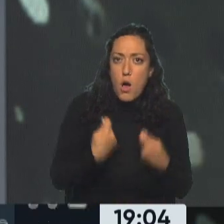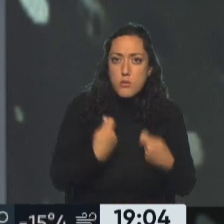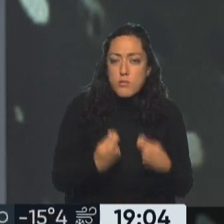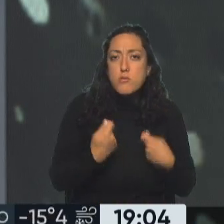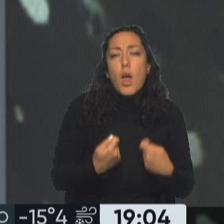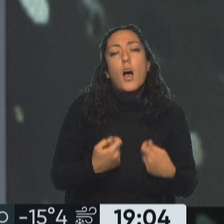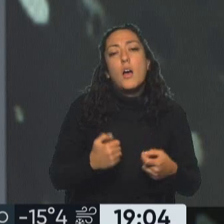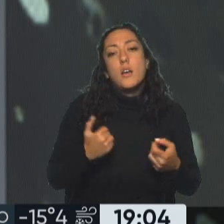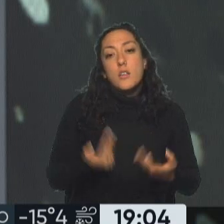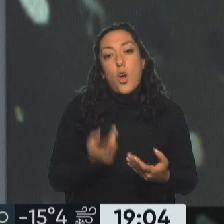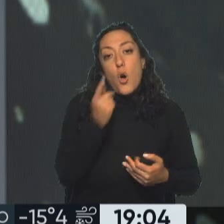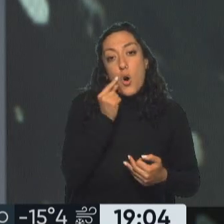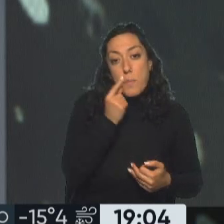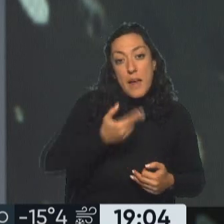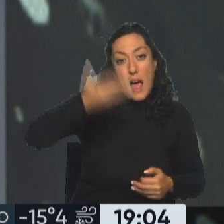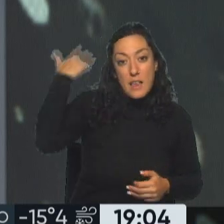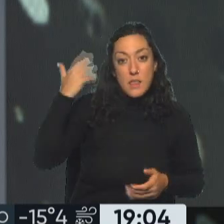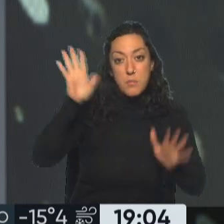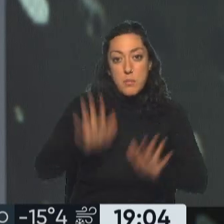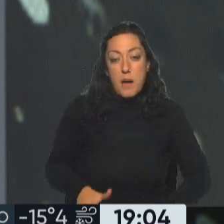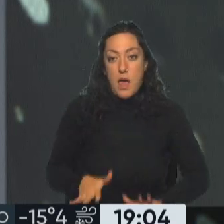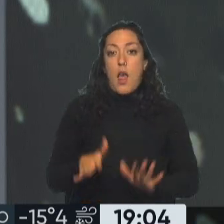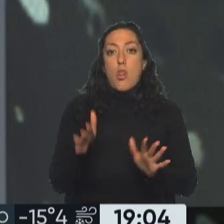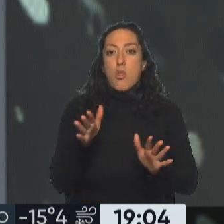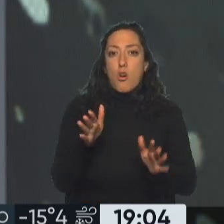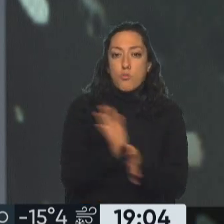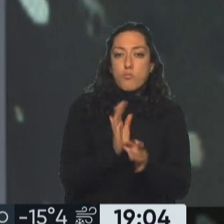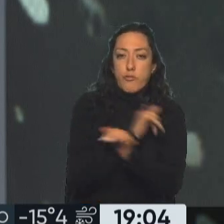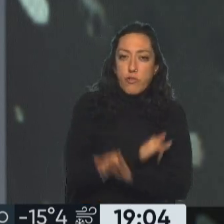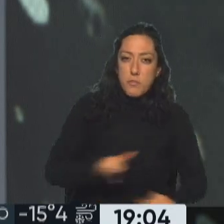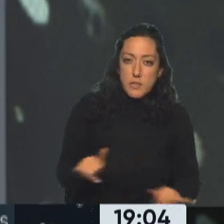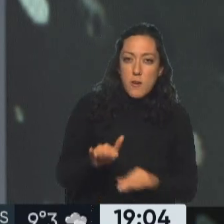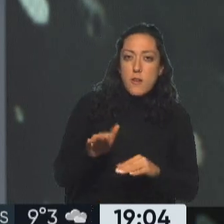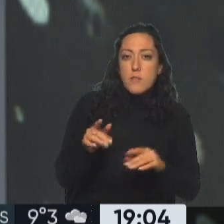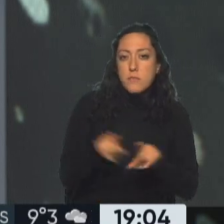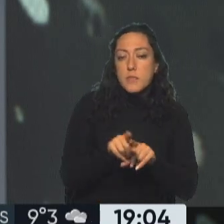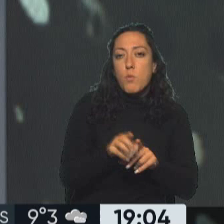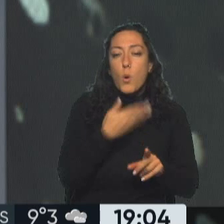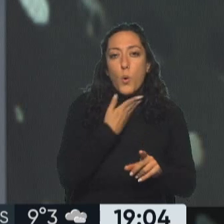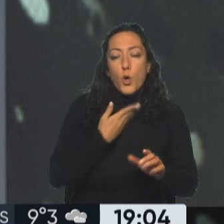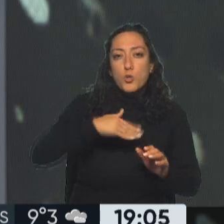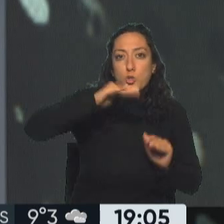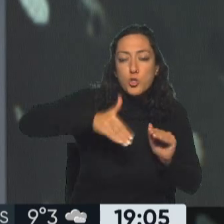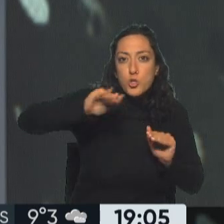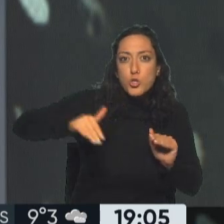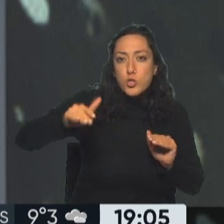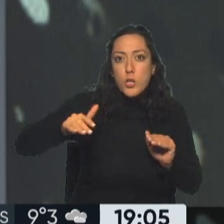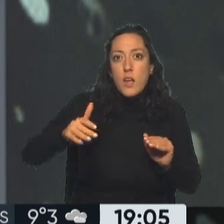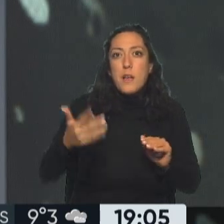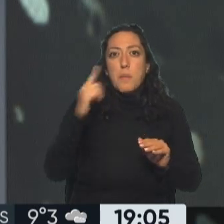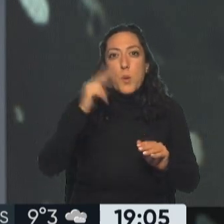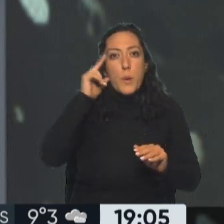desarrollo él había estado elaborando una especie de base de datos del tono de voz de Charly García de los 80